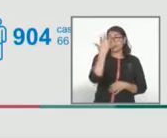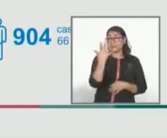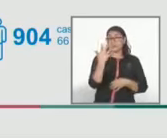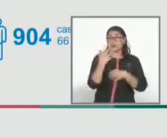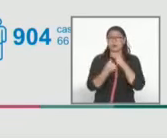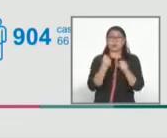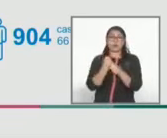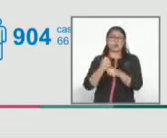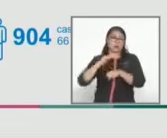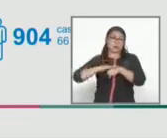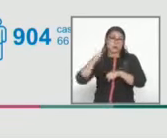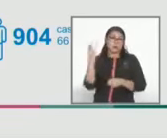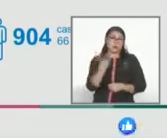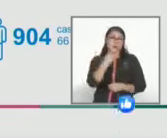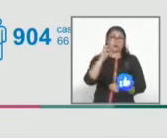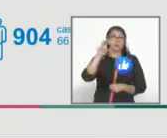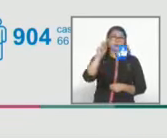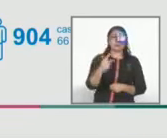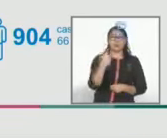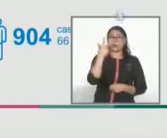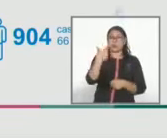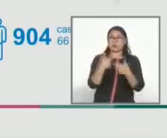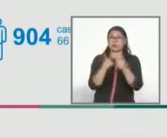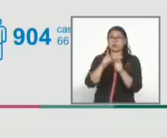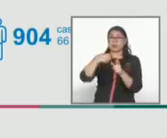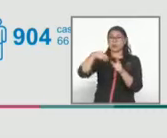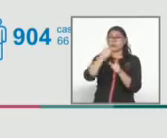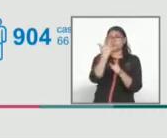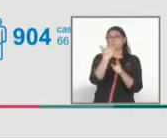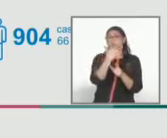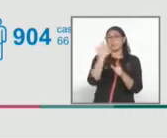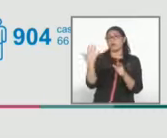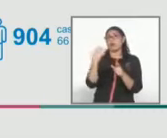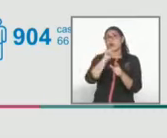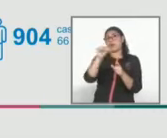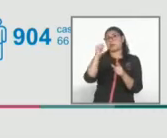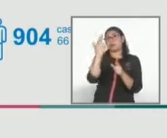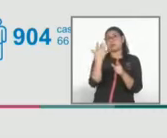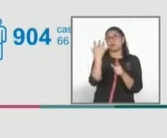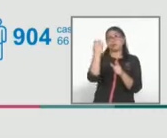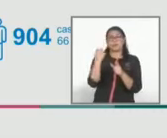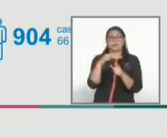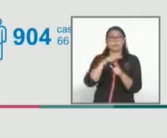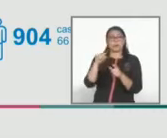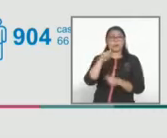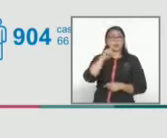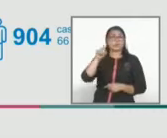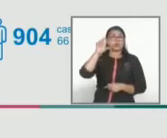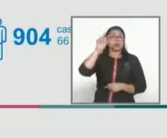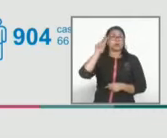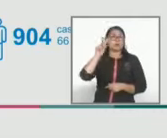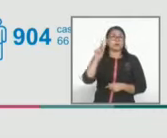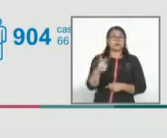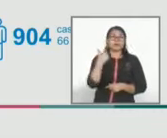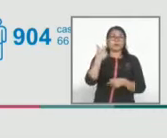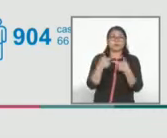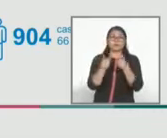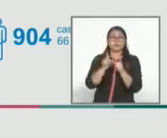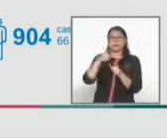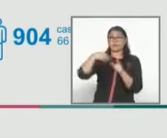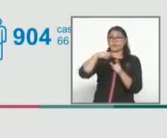y más, 328 en la población de 50 a 59 años y 187 en el grupo